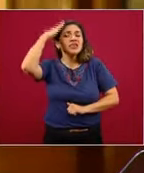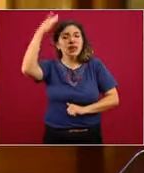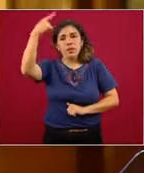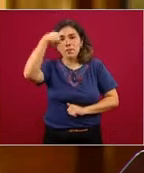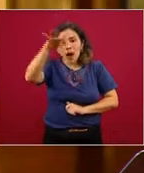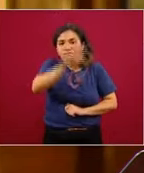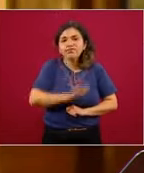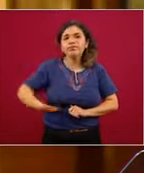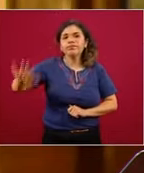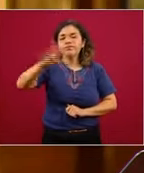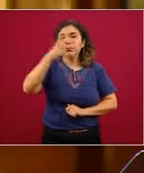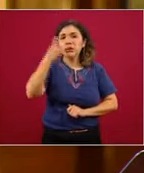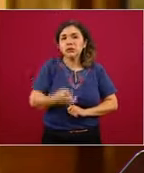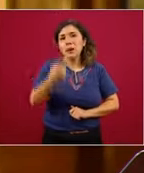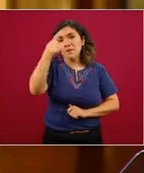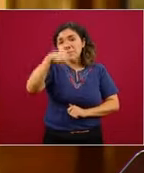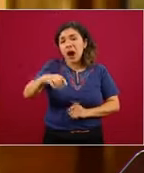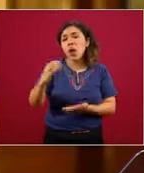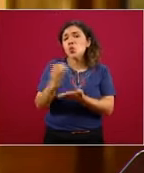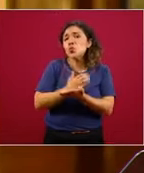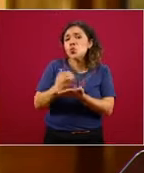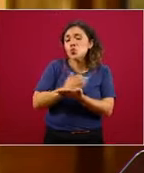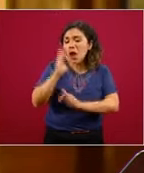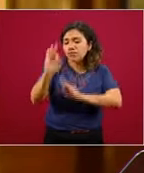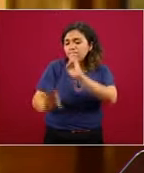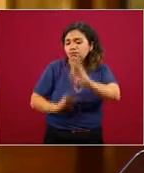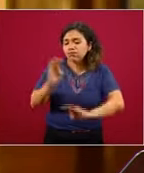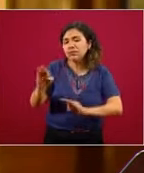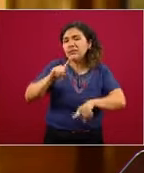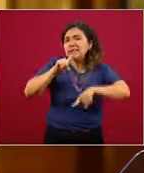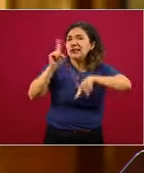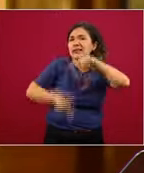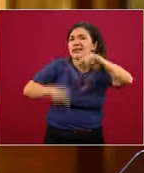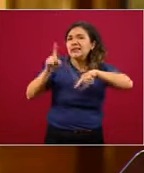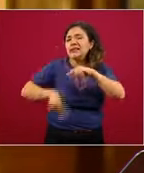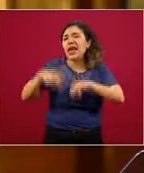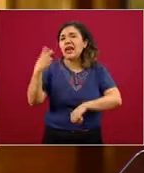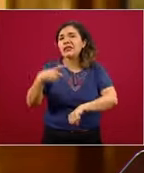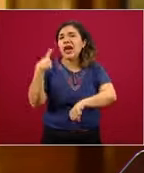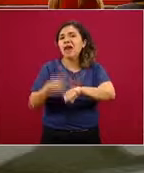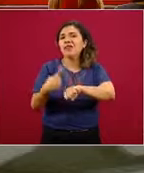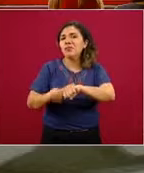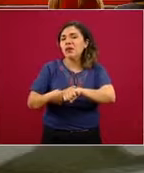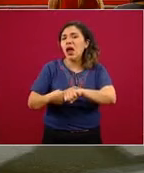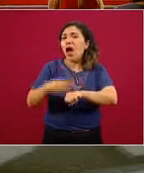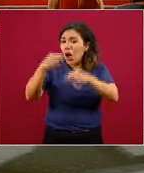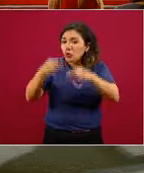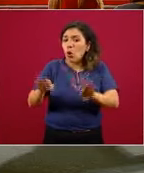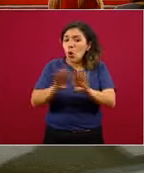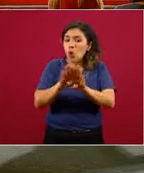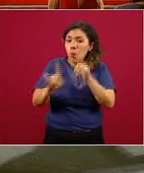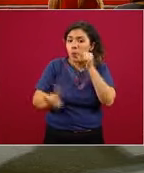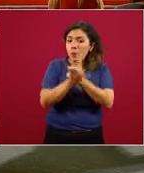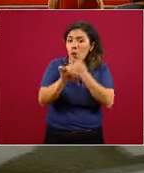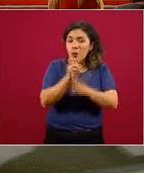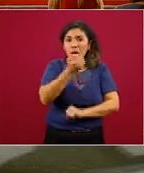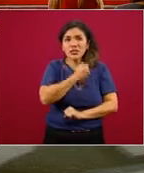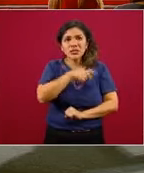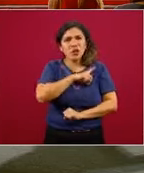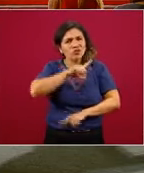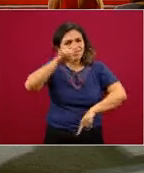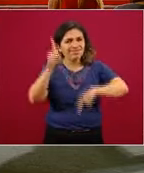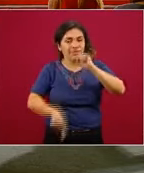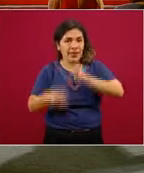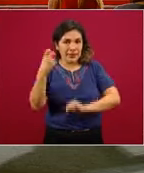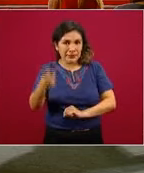de la región en el tratamiento y en la eliminación de la hepatitis C como un problema de salud pública a nivel nacional.